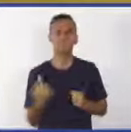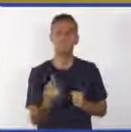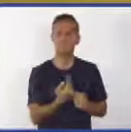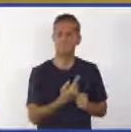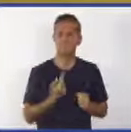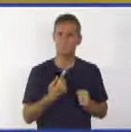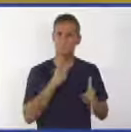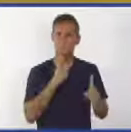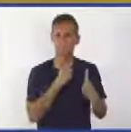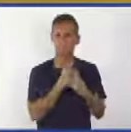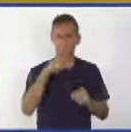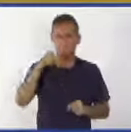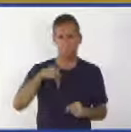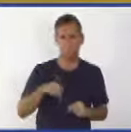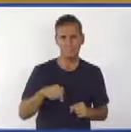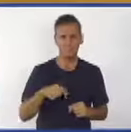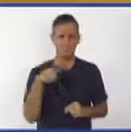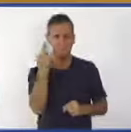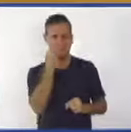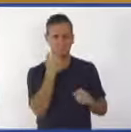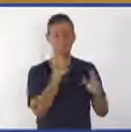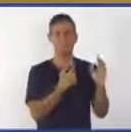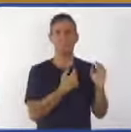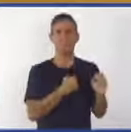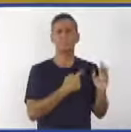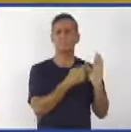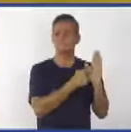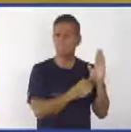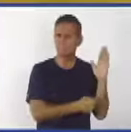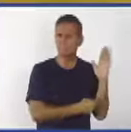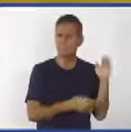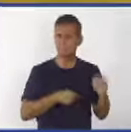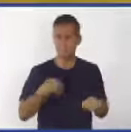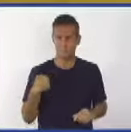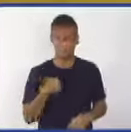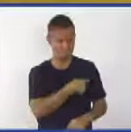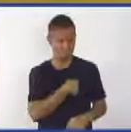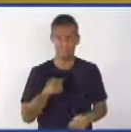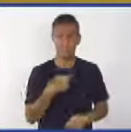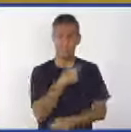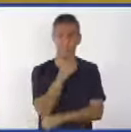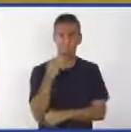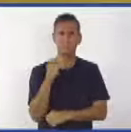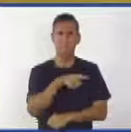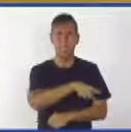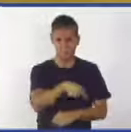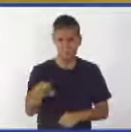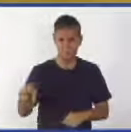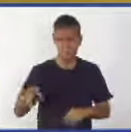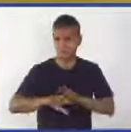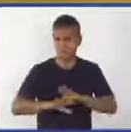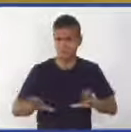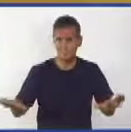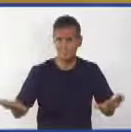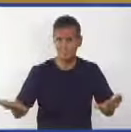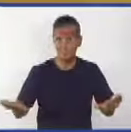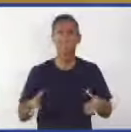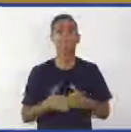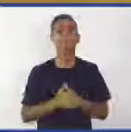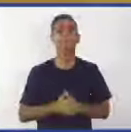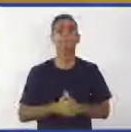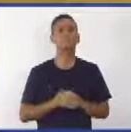pedimos al inicio de nuestro encuentro de hoy y que nos caracteriza a nosotros los educadores